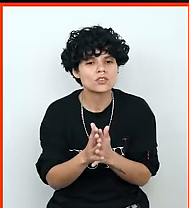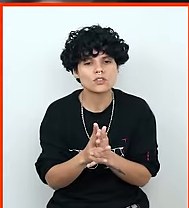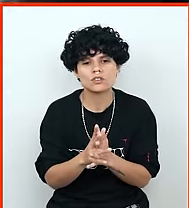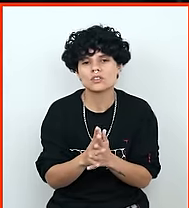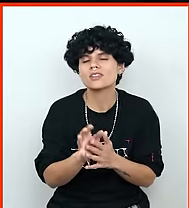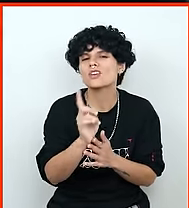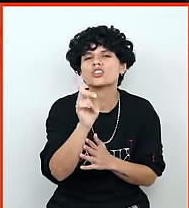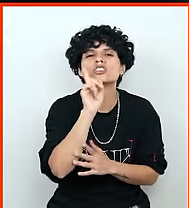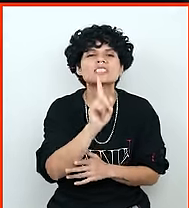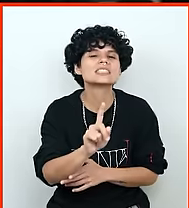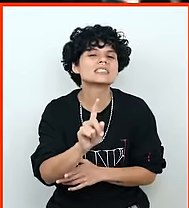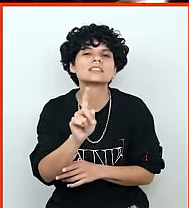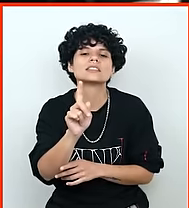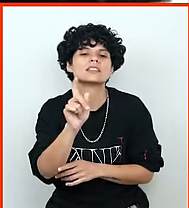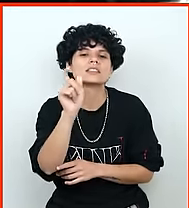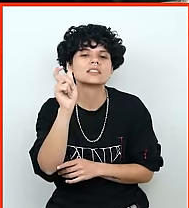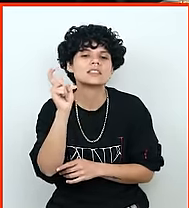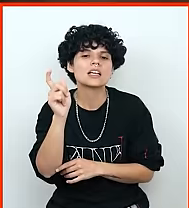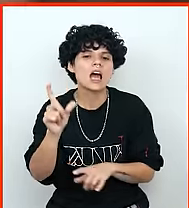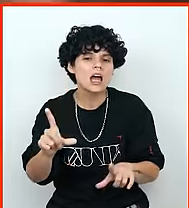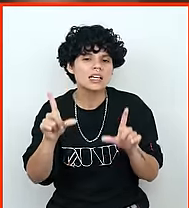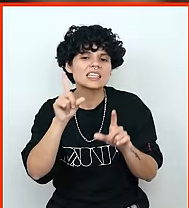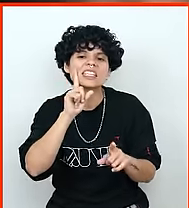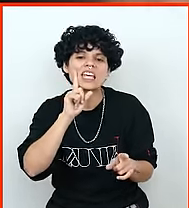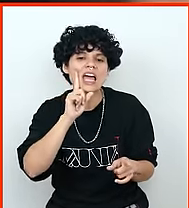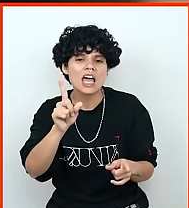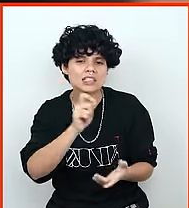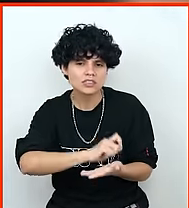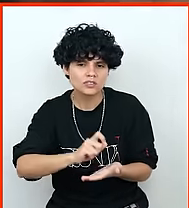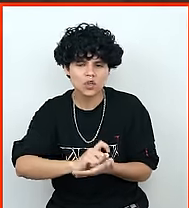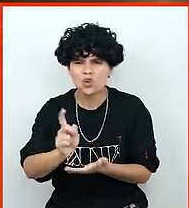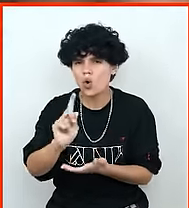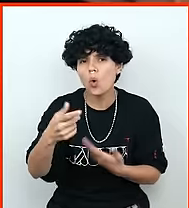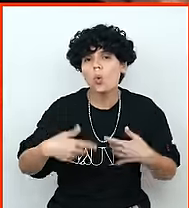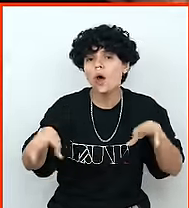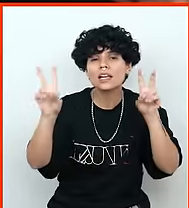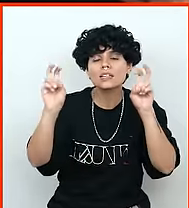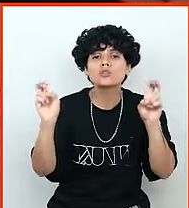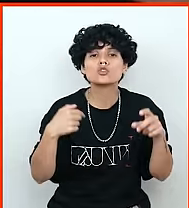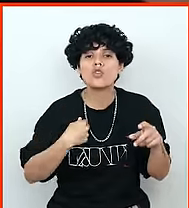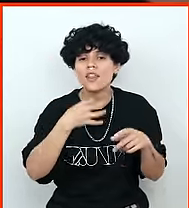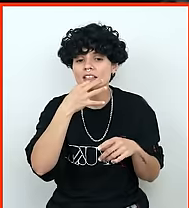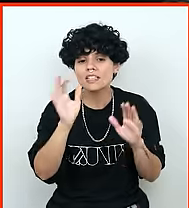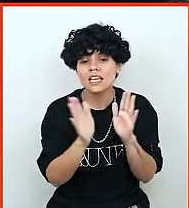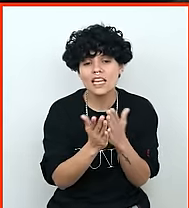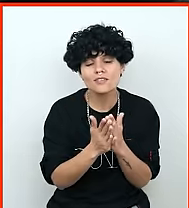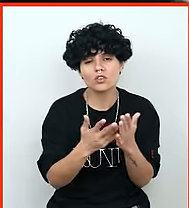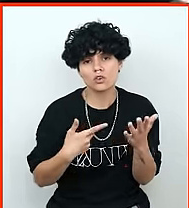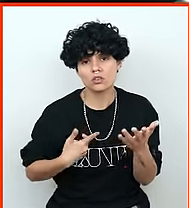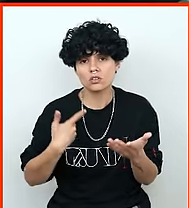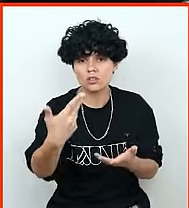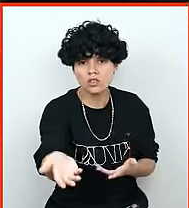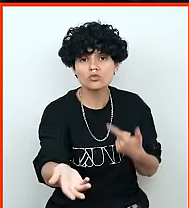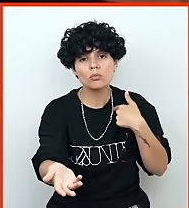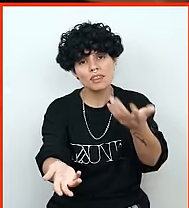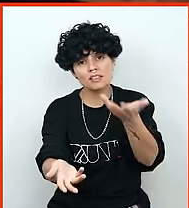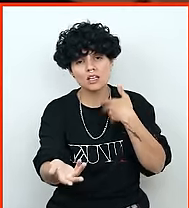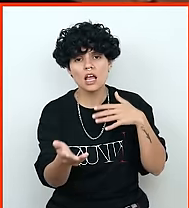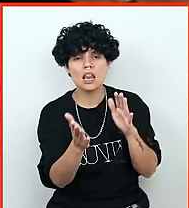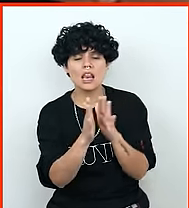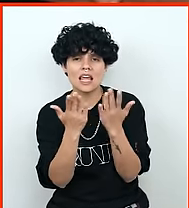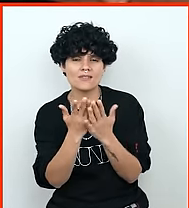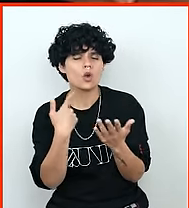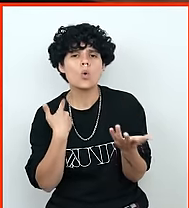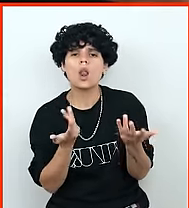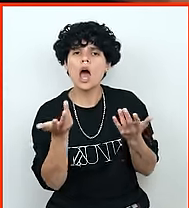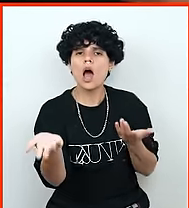mente. Vamos. Nada de autor, no, sino una prueba. Pero ¿sí? Te digo como un título, aunque no sea el mismo tema. Que te venga con la onda, hagamos como una onda, ¿no? Ya.